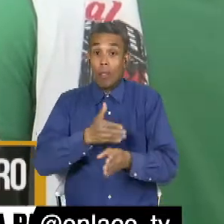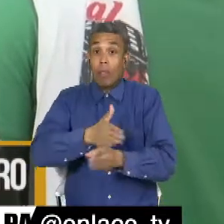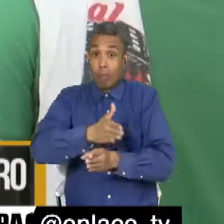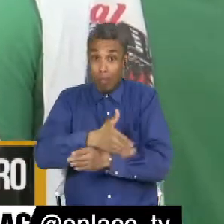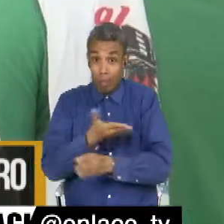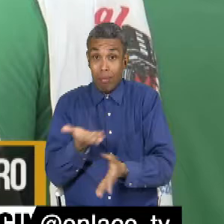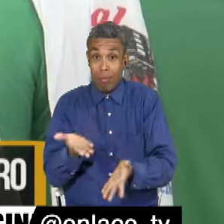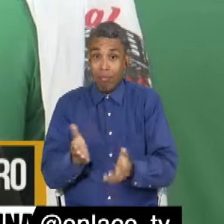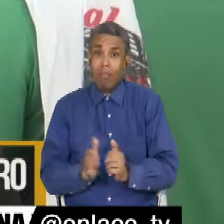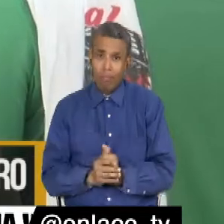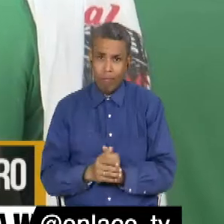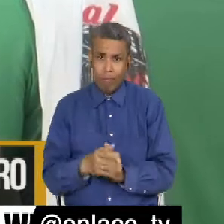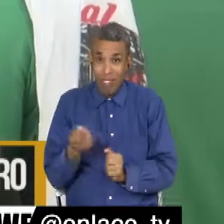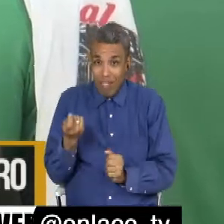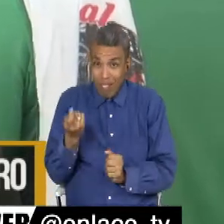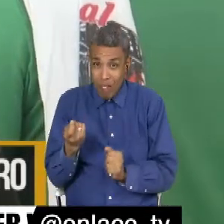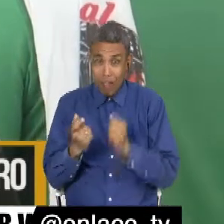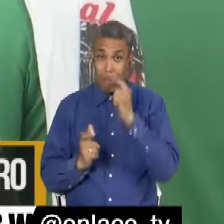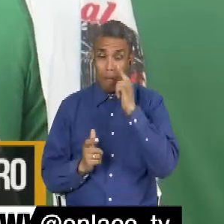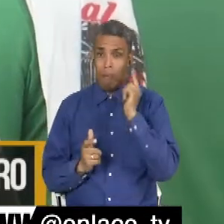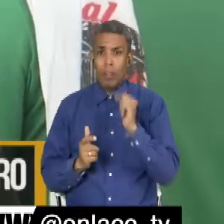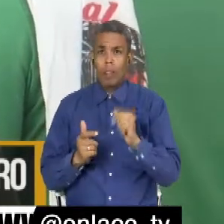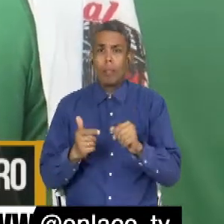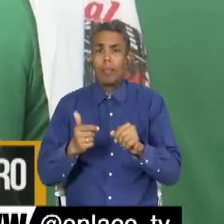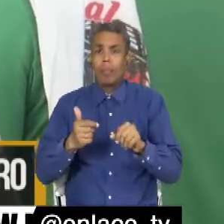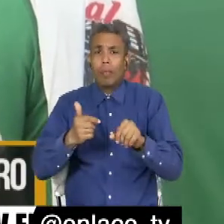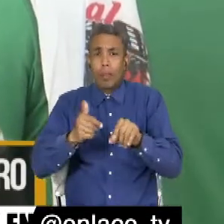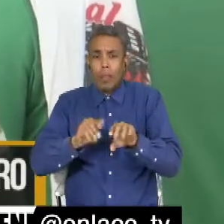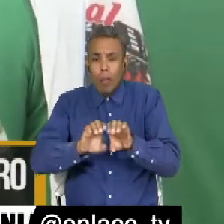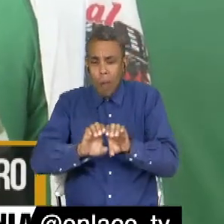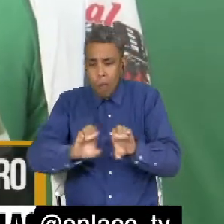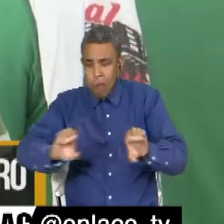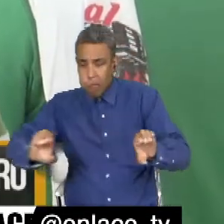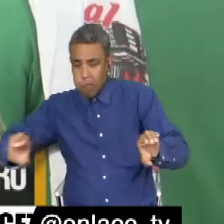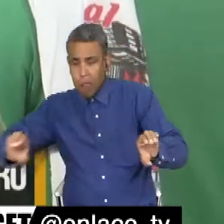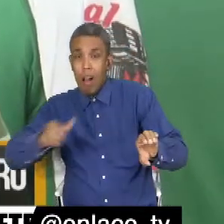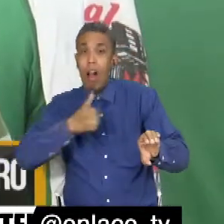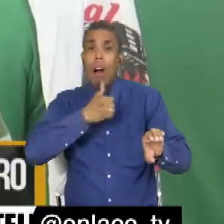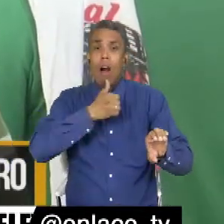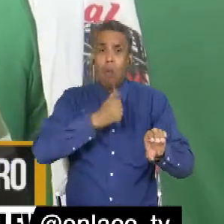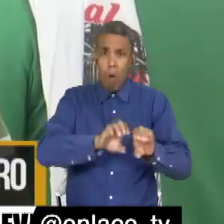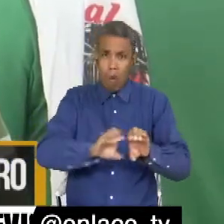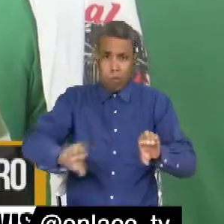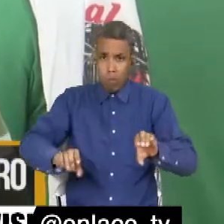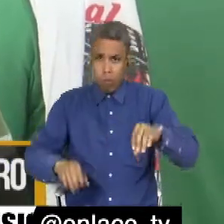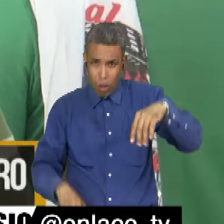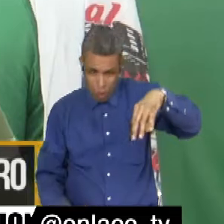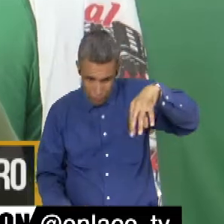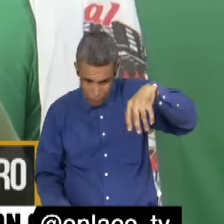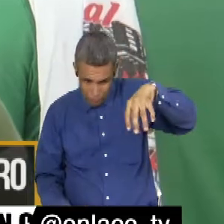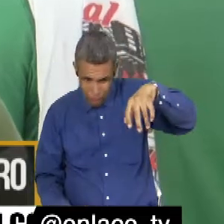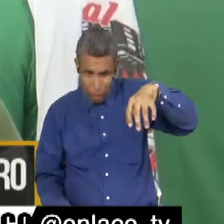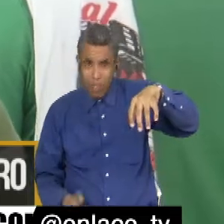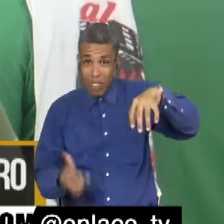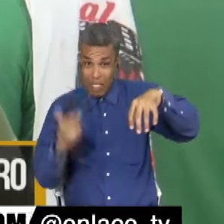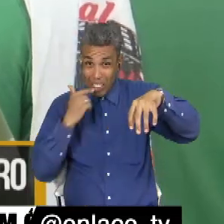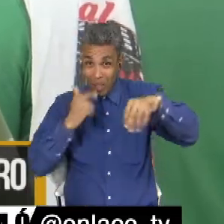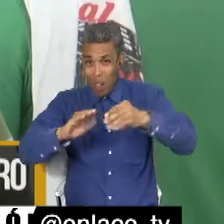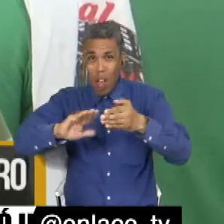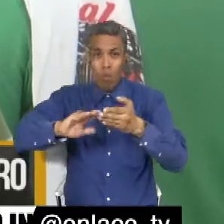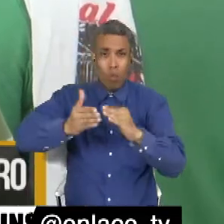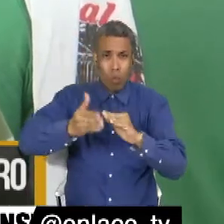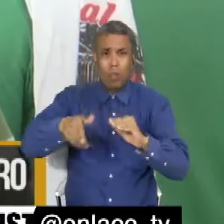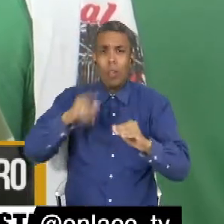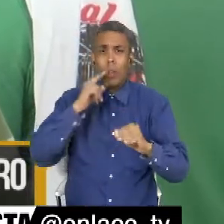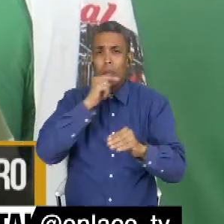frente a la tubería de la captación del centro de captación a las plantas de